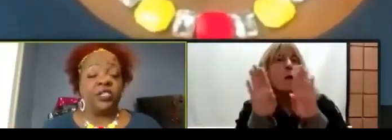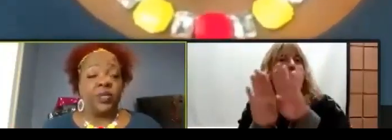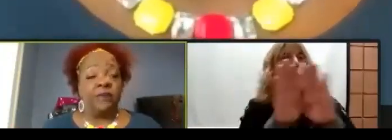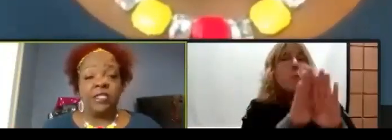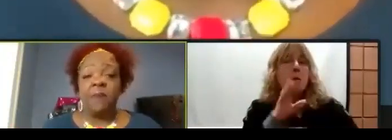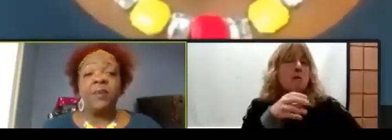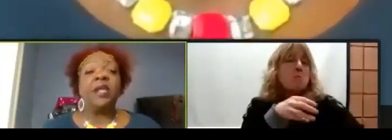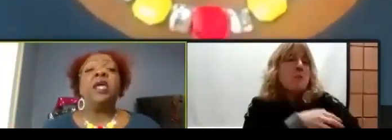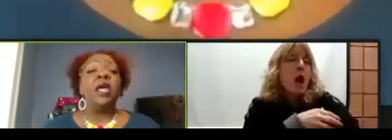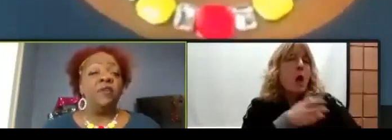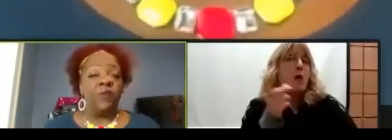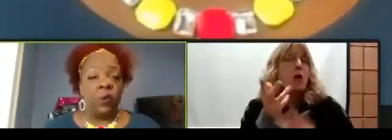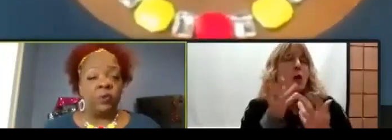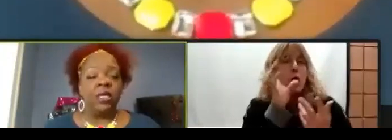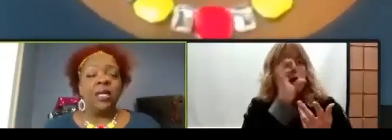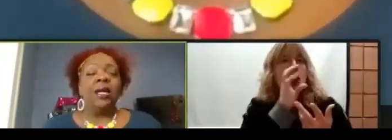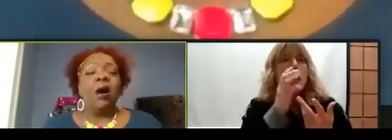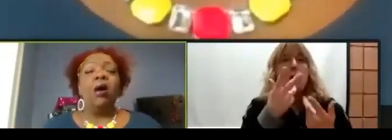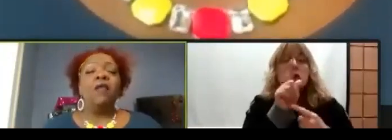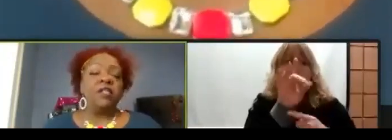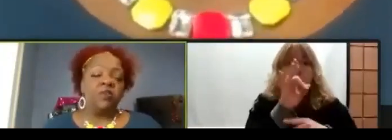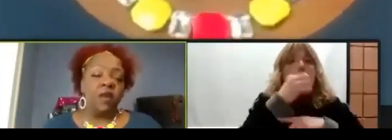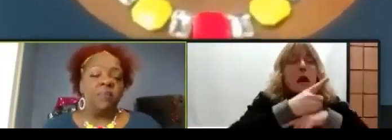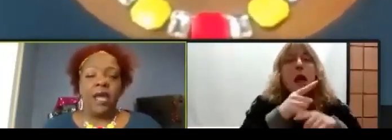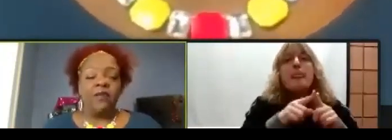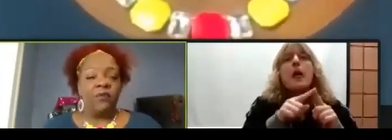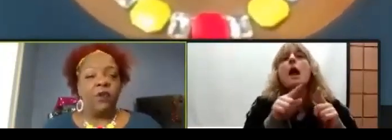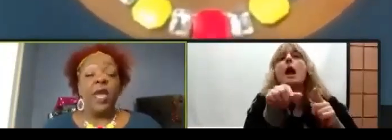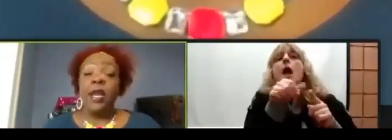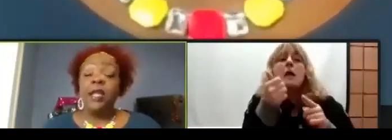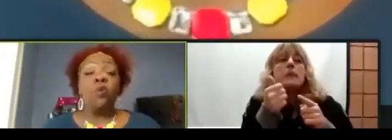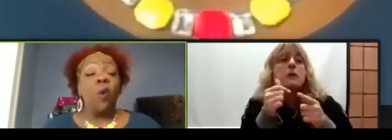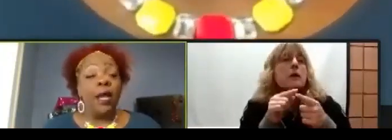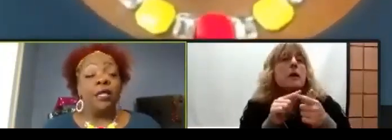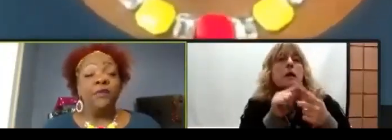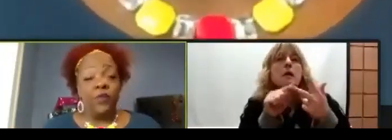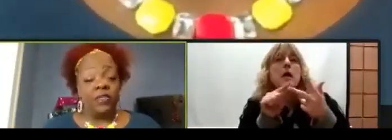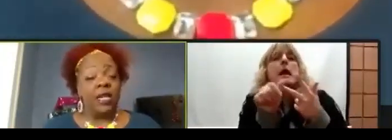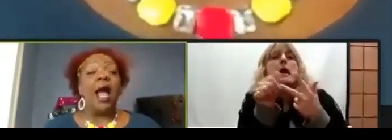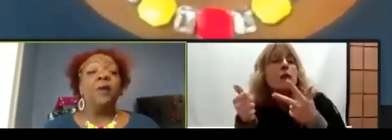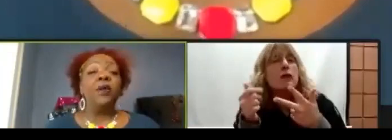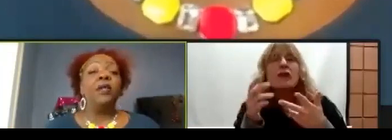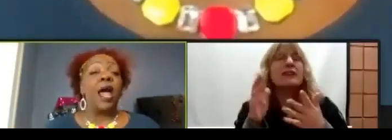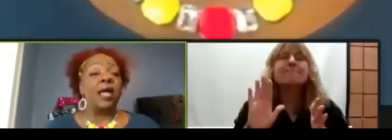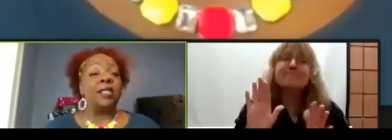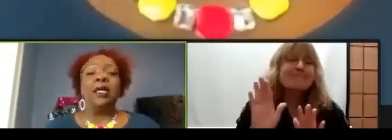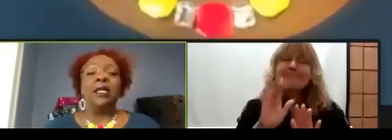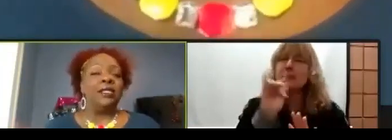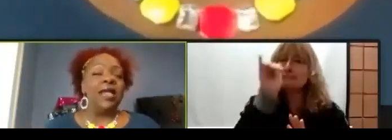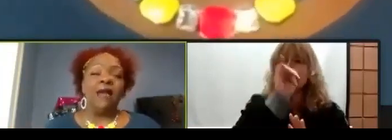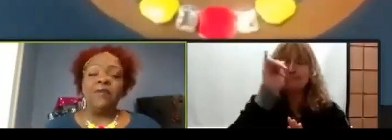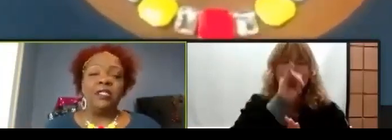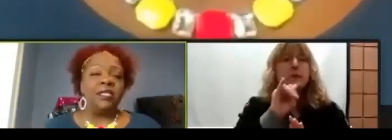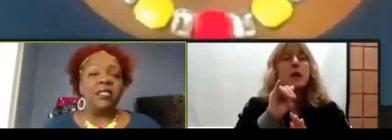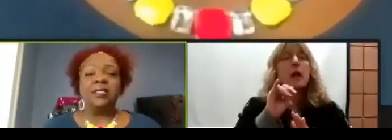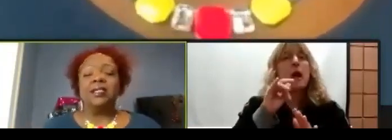votar entonces es mucho de adelante para atrás y es muy confuso y yo